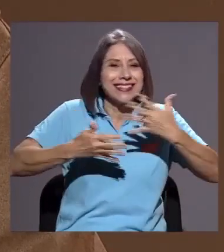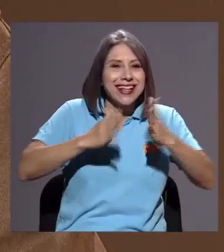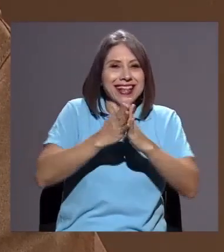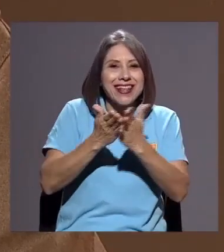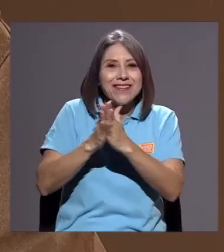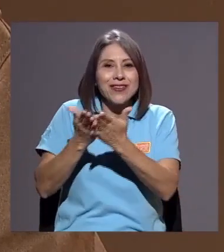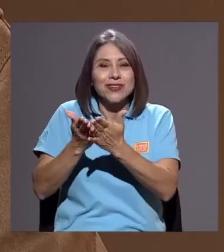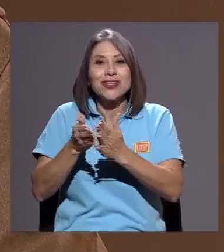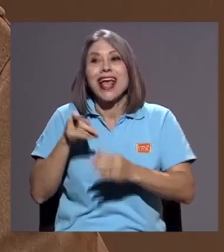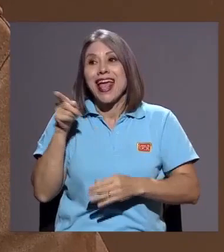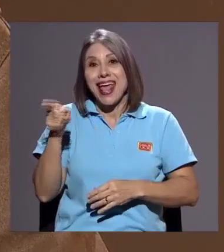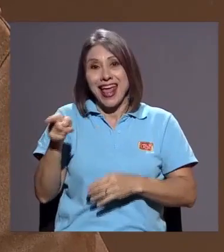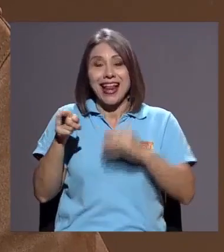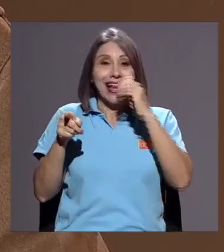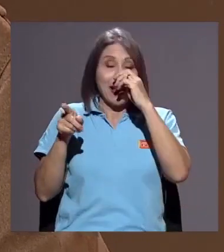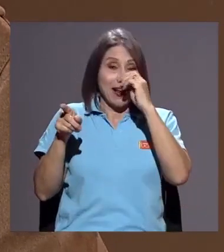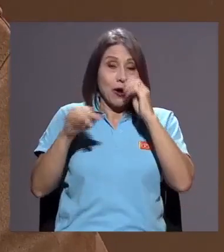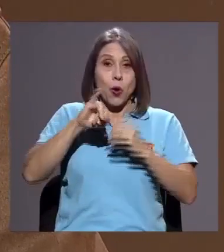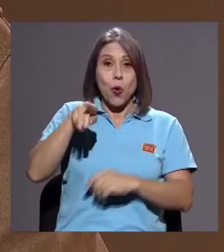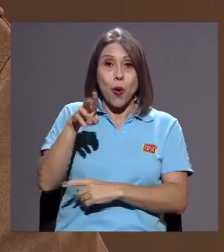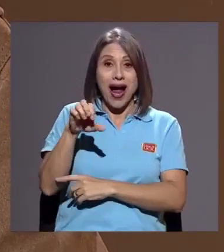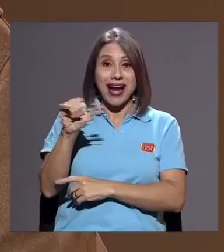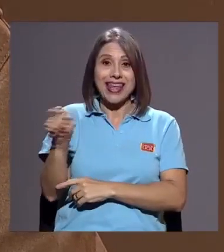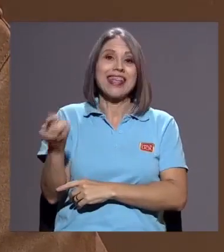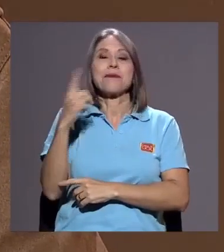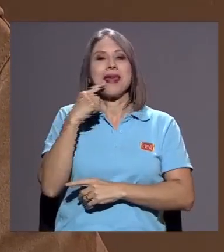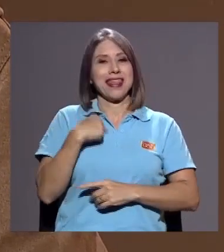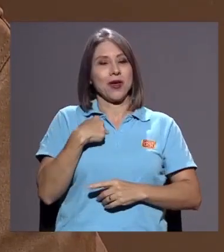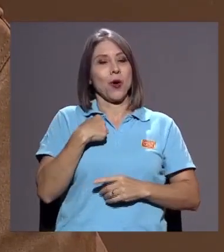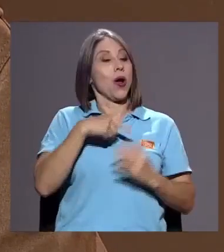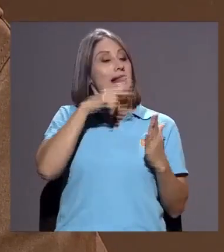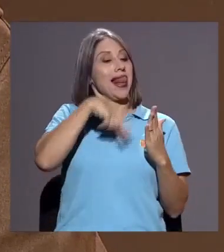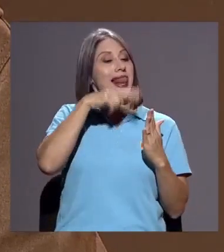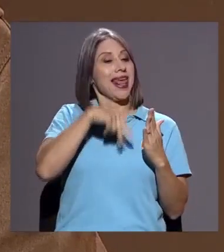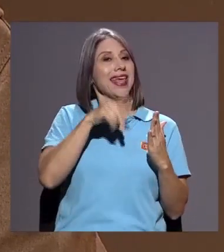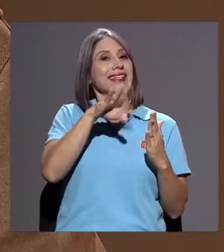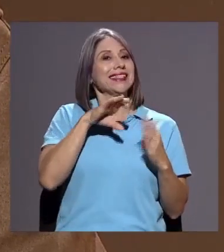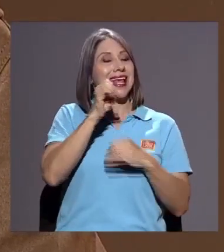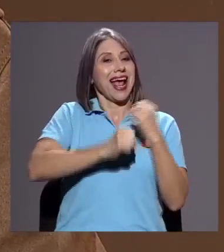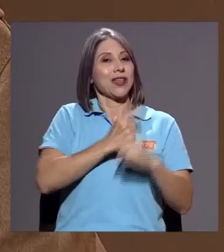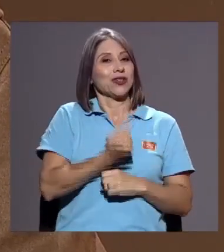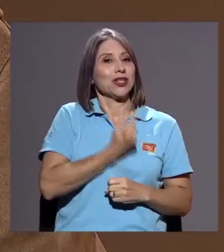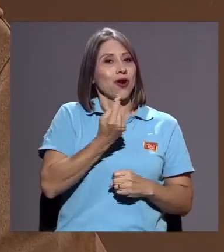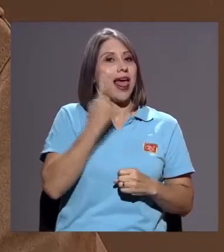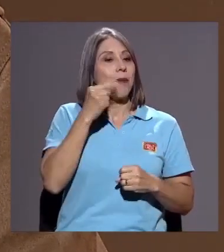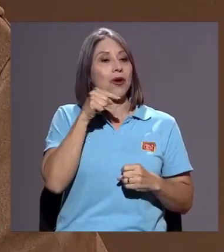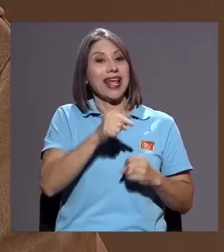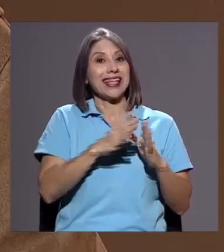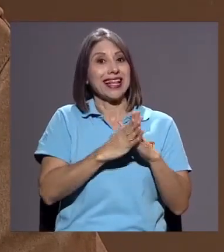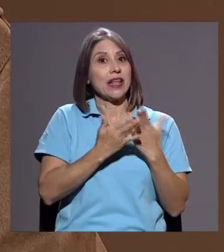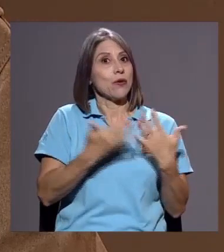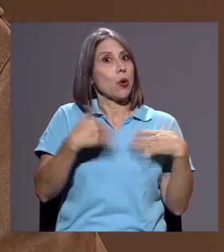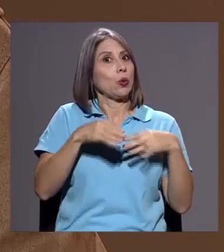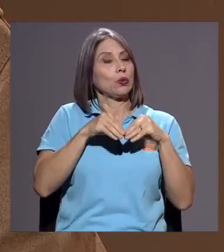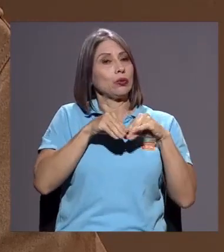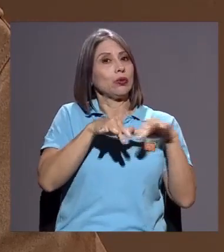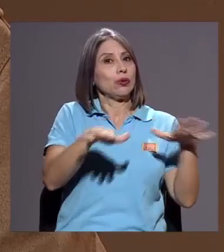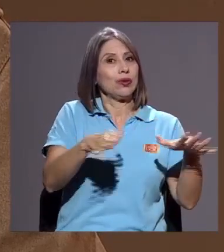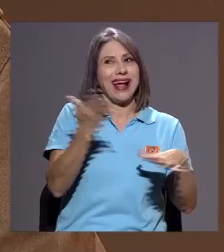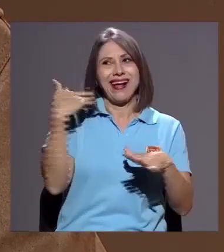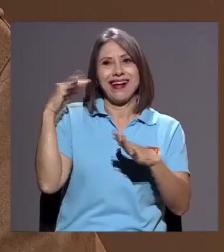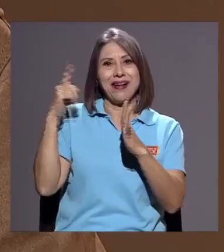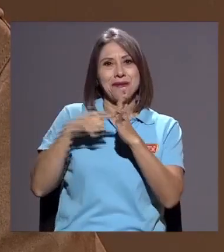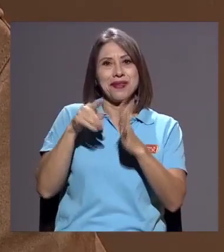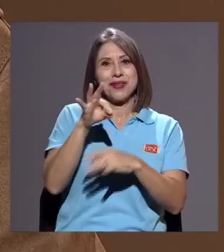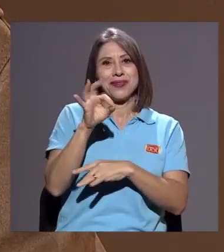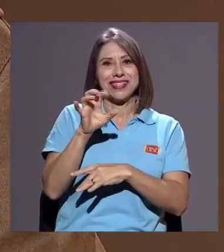años de soledad porque esta novela va a arrasar en el mundo. Cuando acaba de salir en el año 68. De manera que